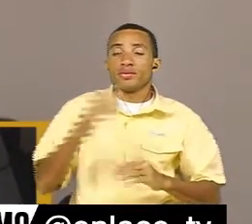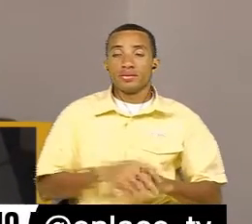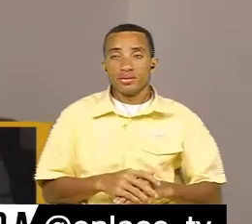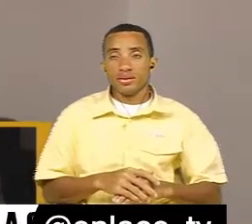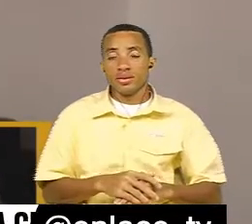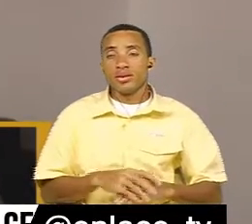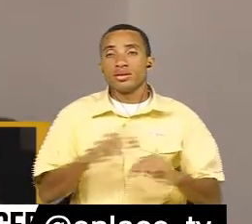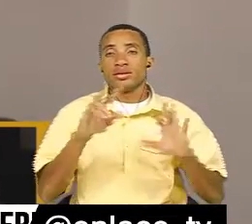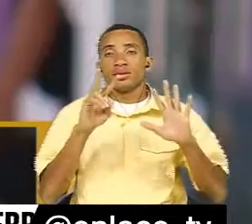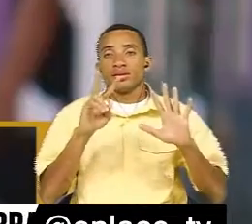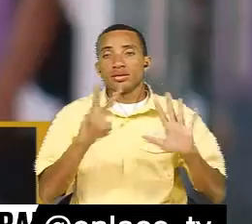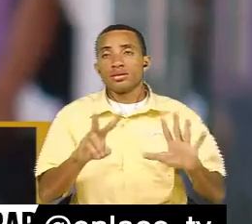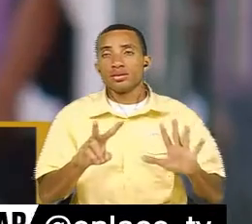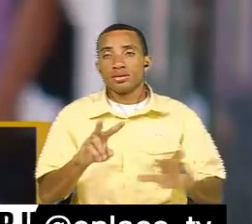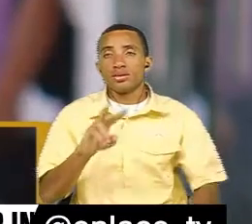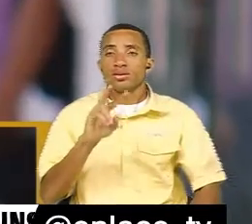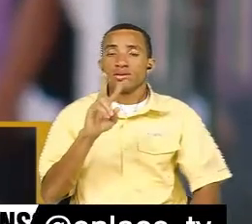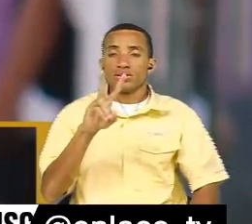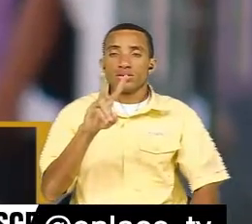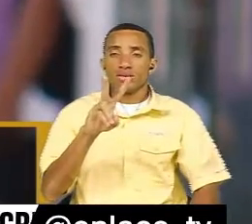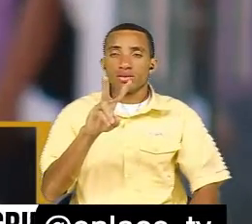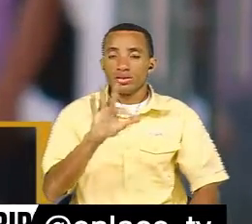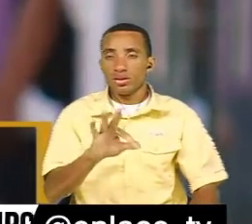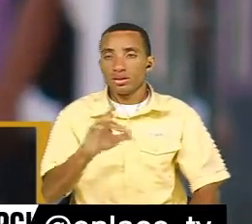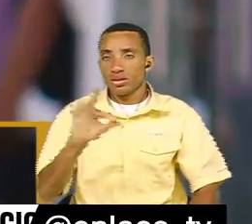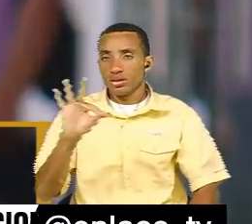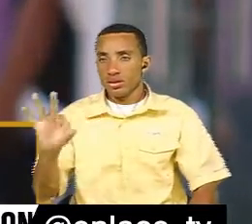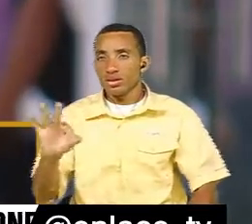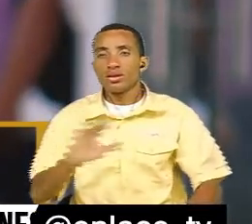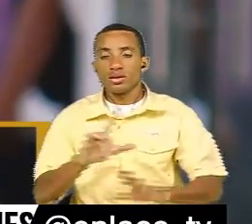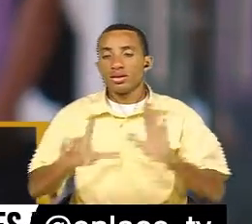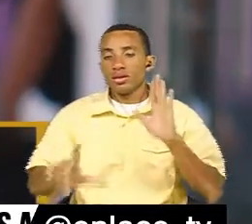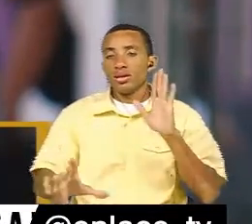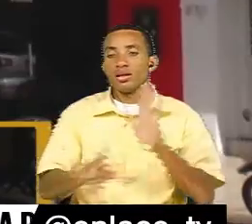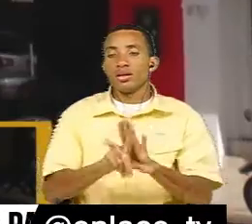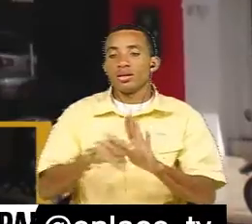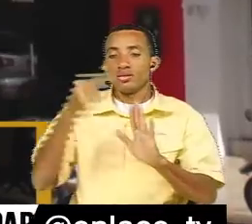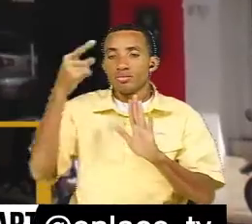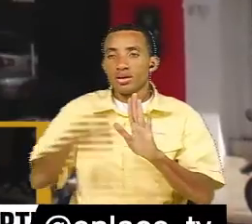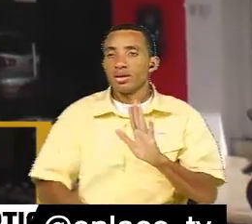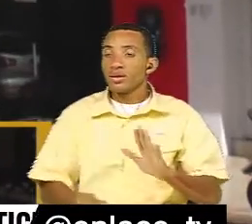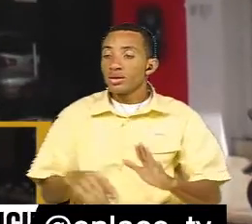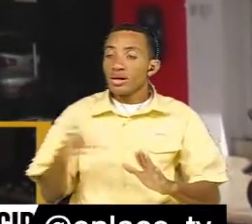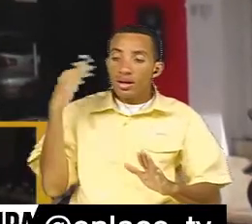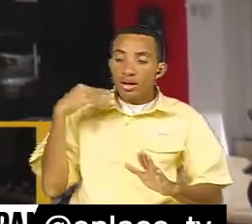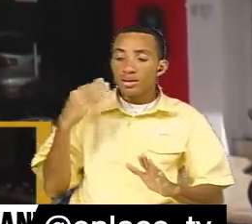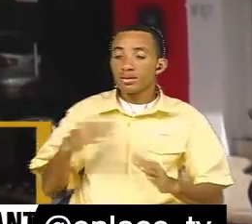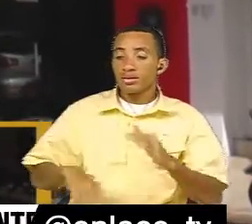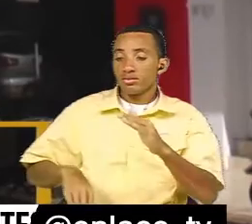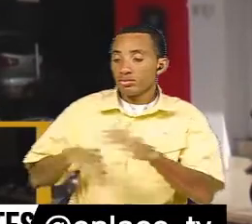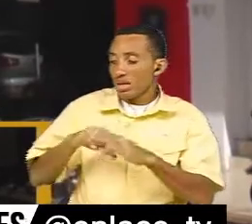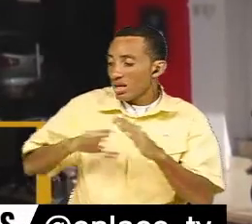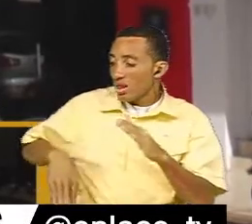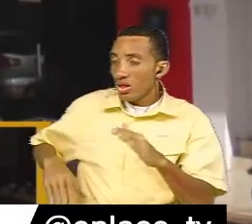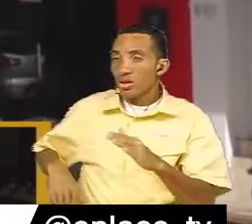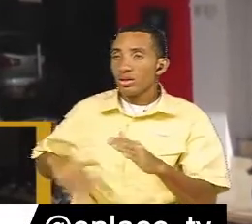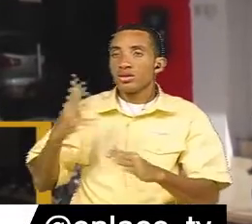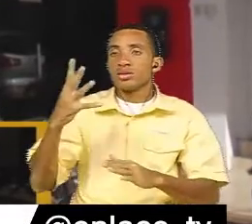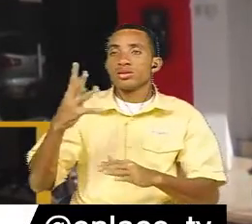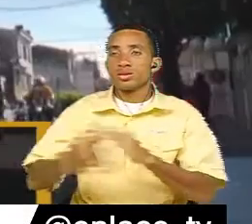733, obedecen a una cancelación de ley por no haber renovado la matrícula en los últimos 5 años.